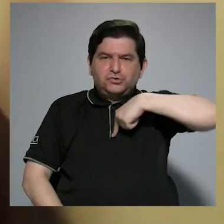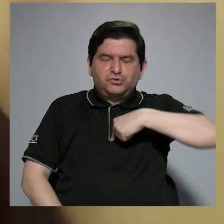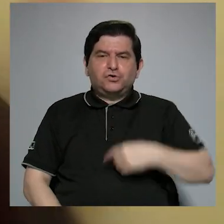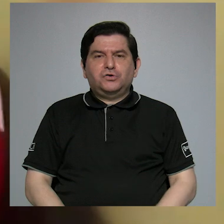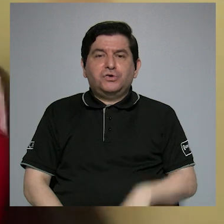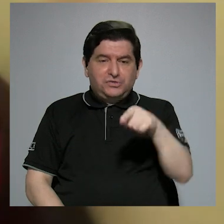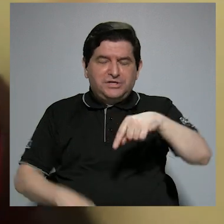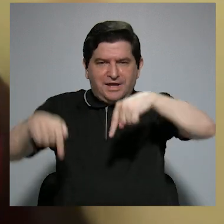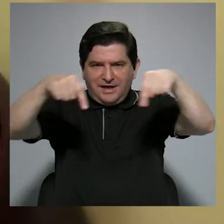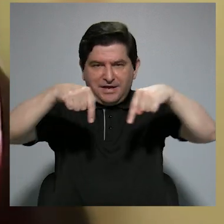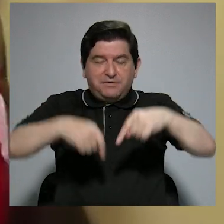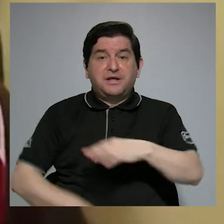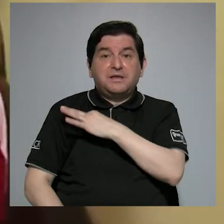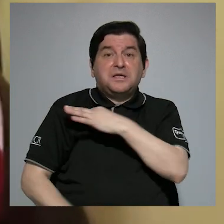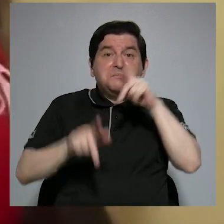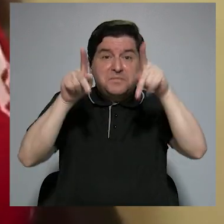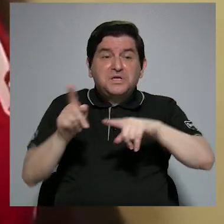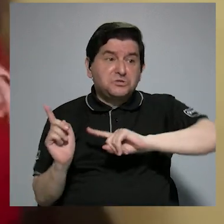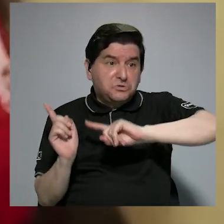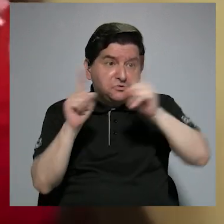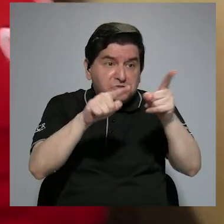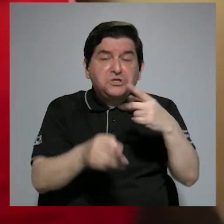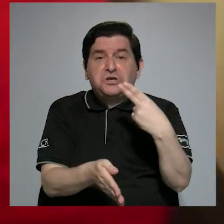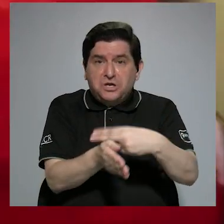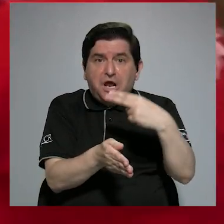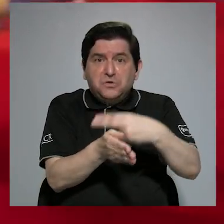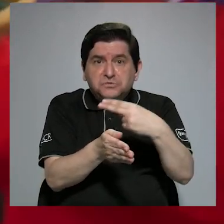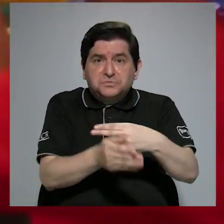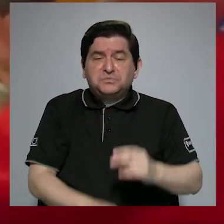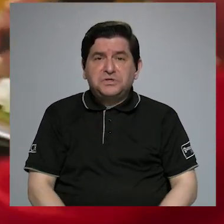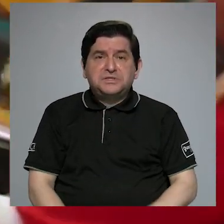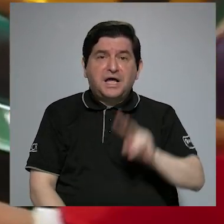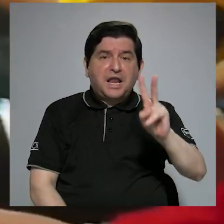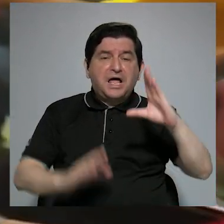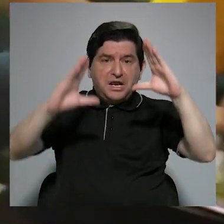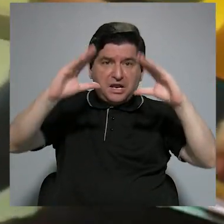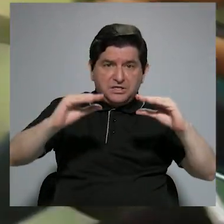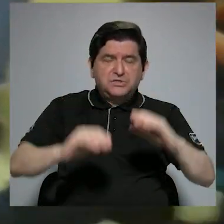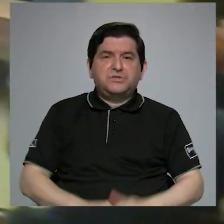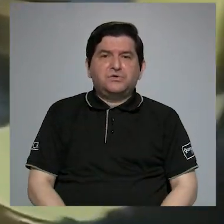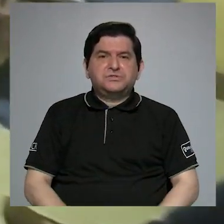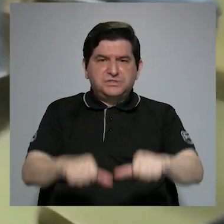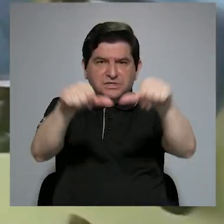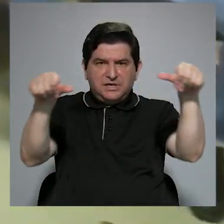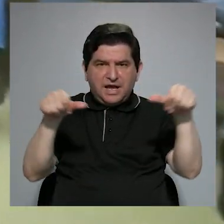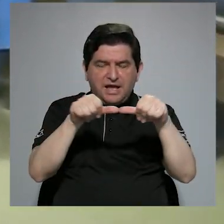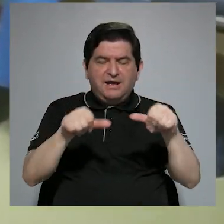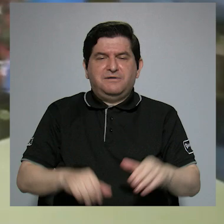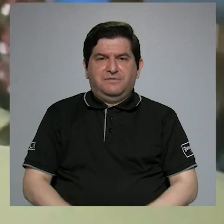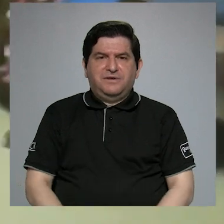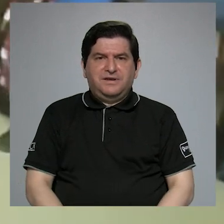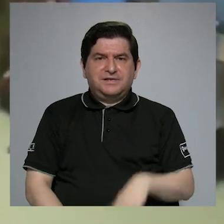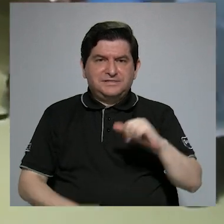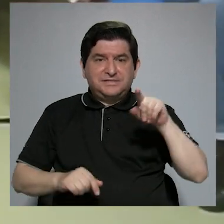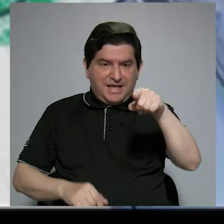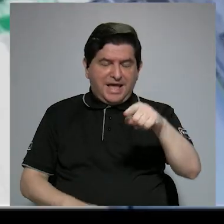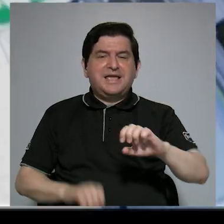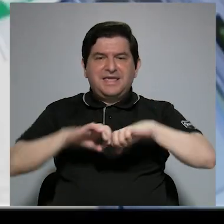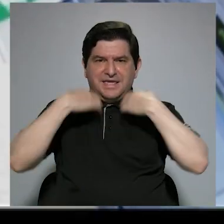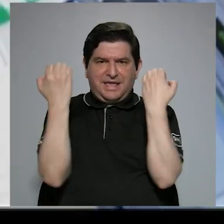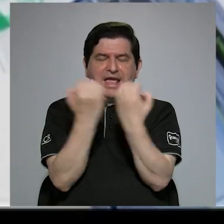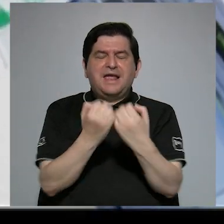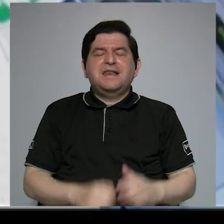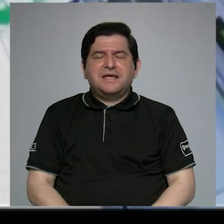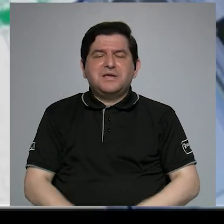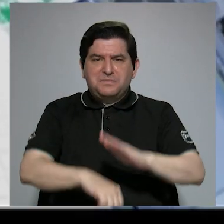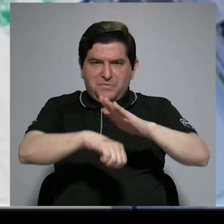que aprovecho para invitar a las personas, si quieren un día llegar al hospital a grabar, 2 de la tarde en el sector de aulas, ahí estamos con los equipos móviles que